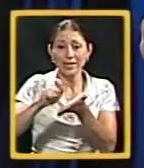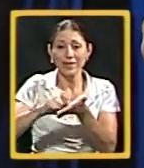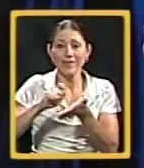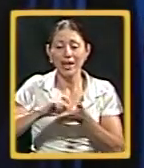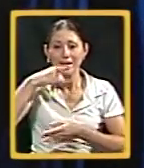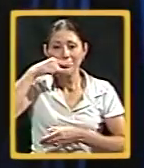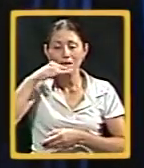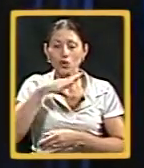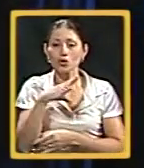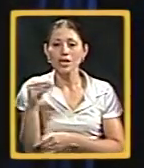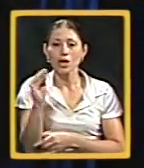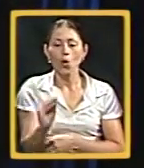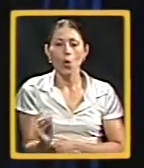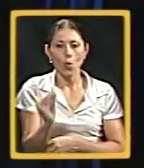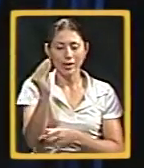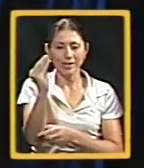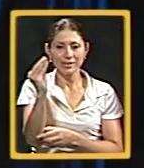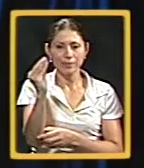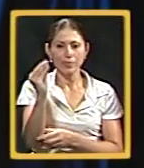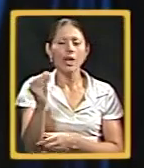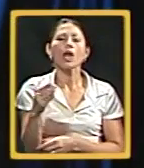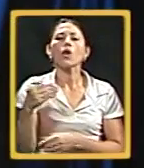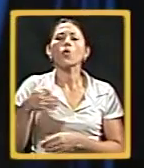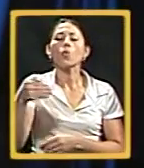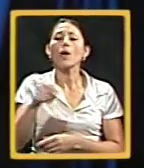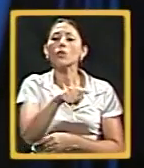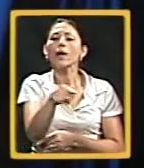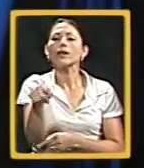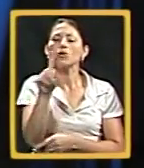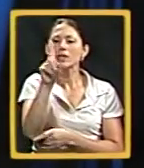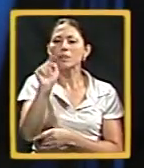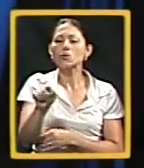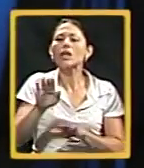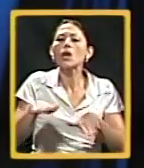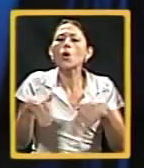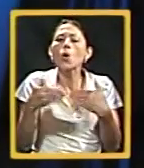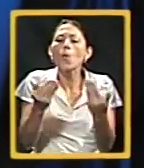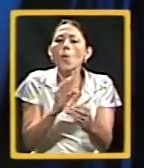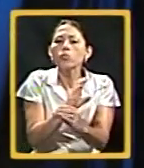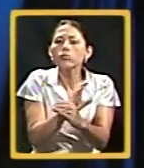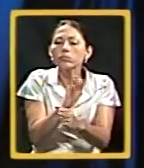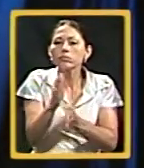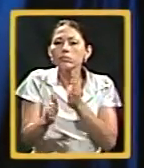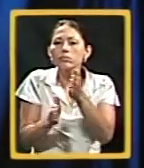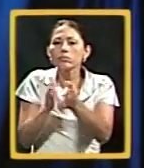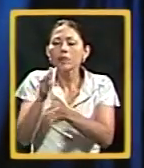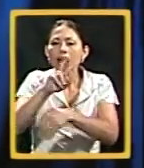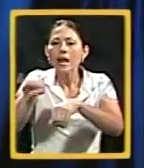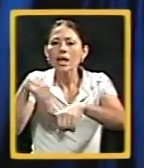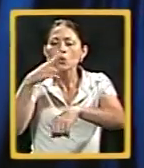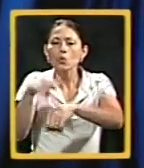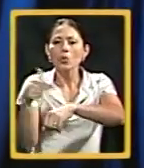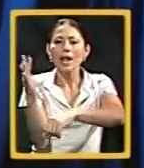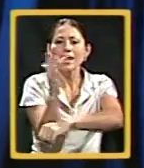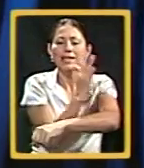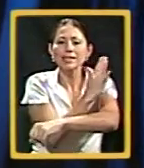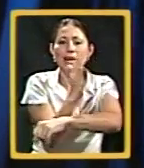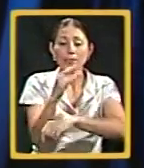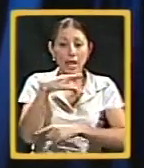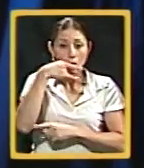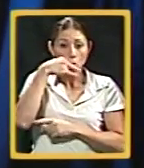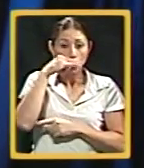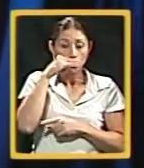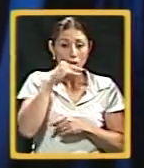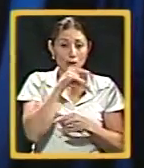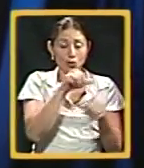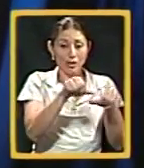Y para que usted se dé una idea, cuando les preguntan sobre cómo conservar la naturaleza, los niños del área